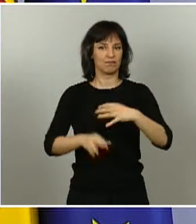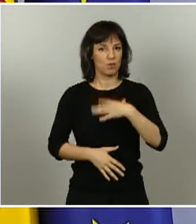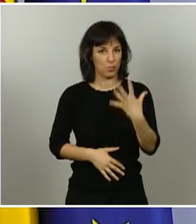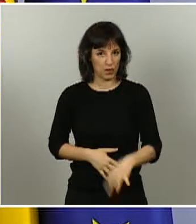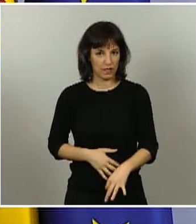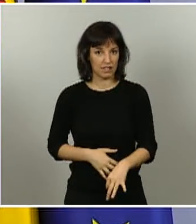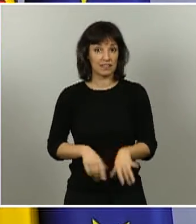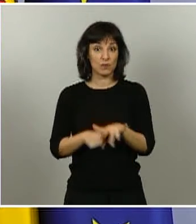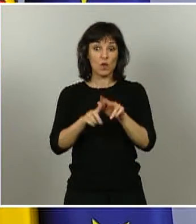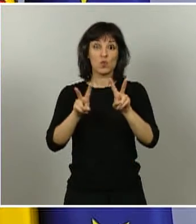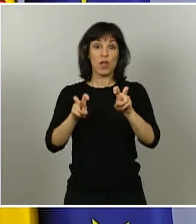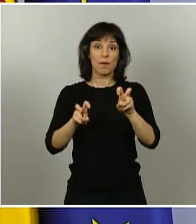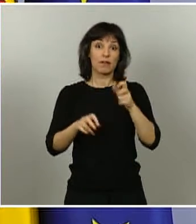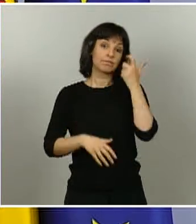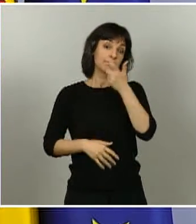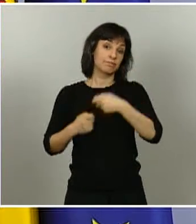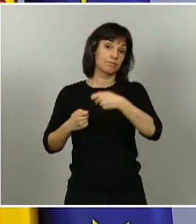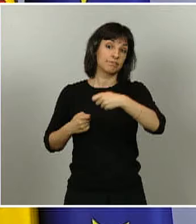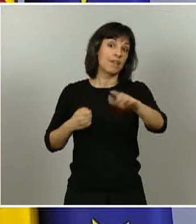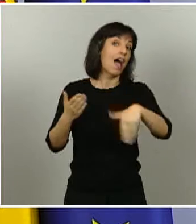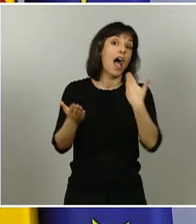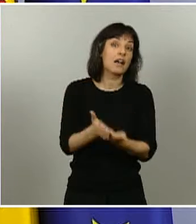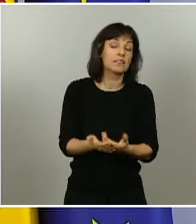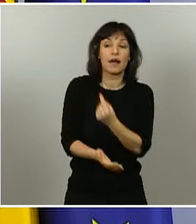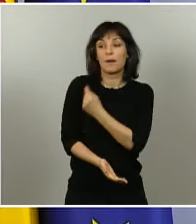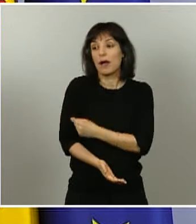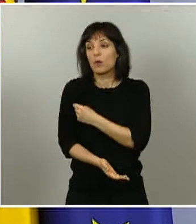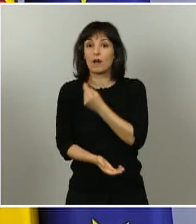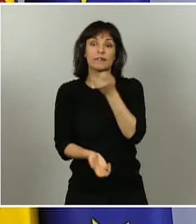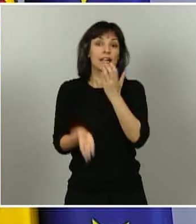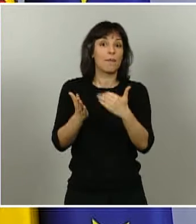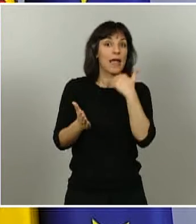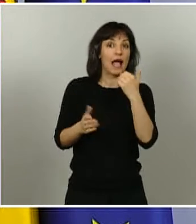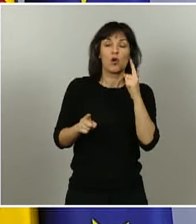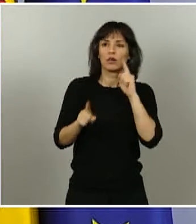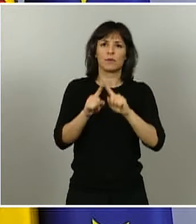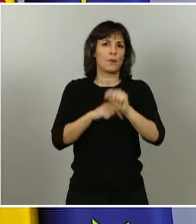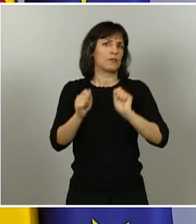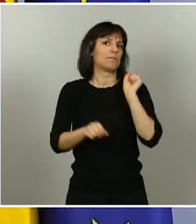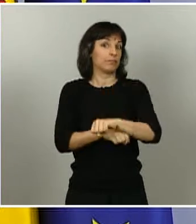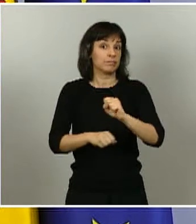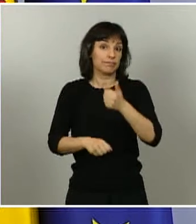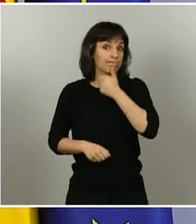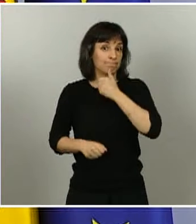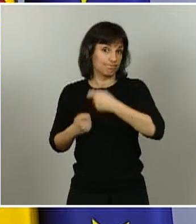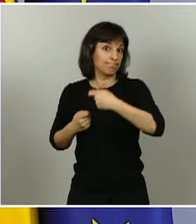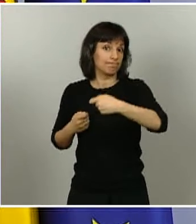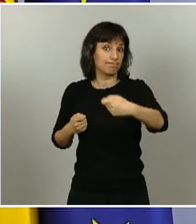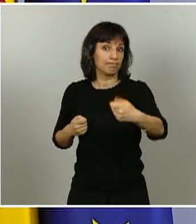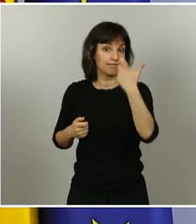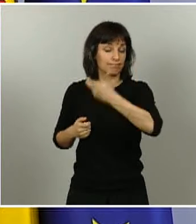que no tengamos una terapia o una vacuna para derrotar definitivamente al virus. Respecto a la movilidad entre distintas